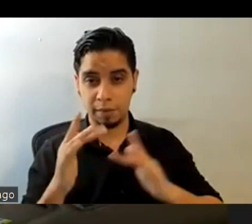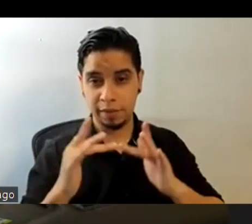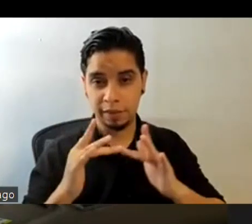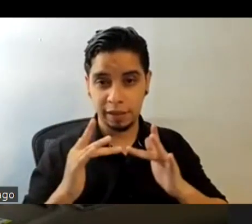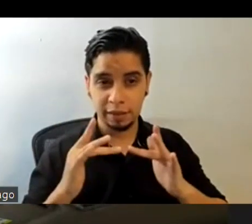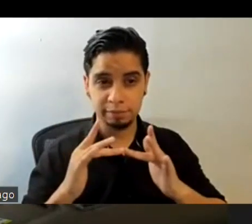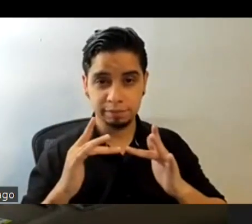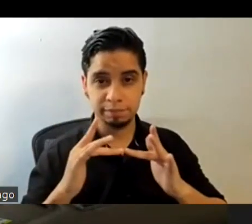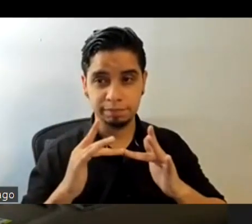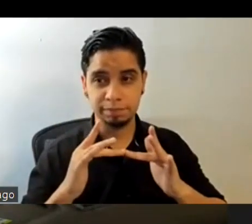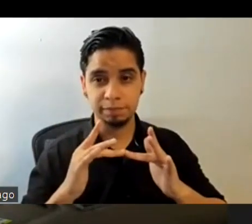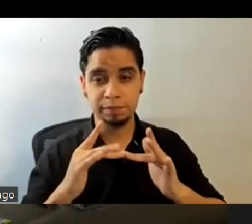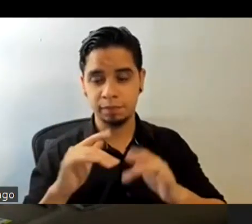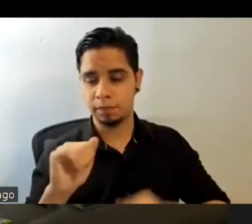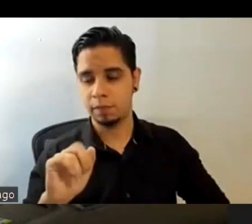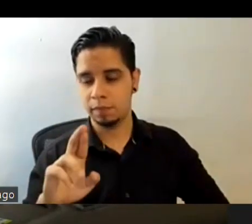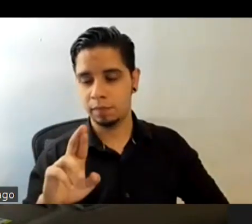plataformas cibernéticas, siendo